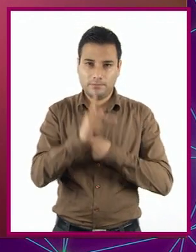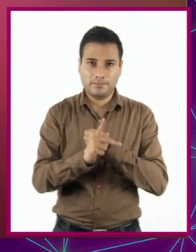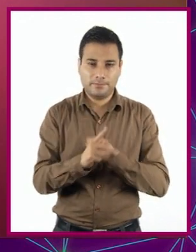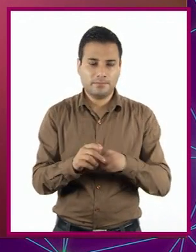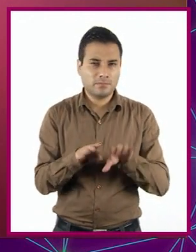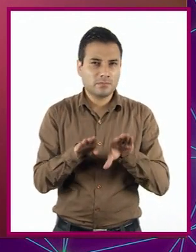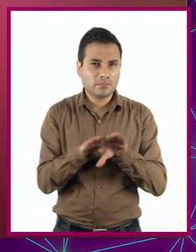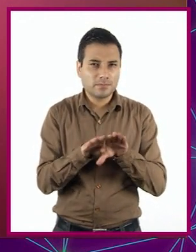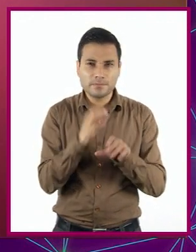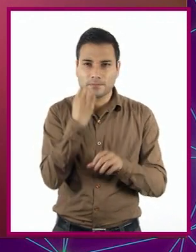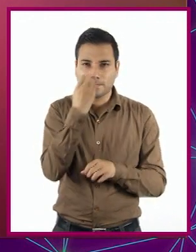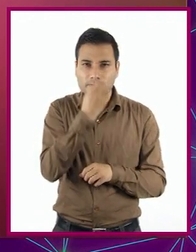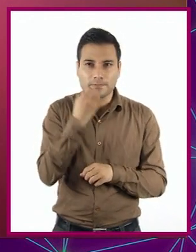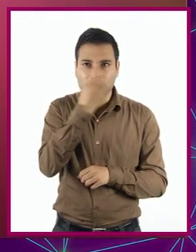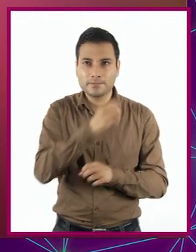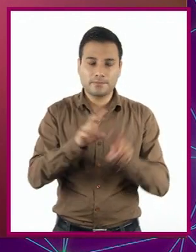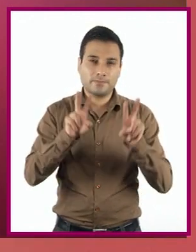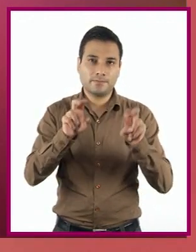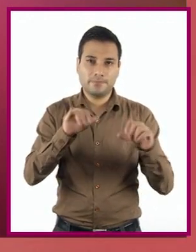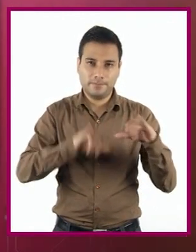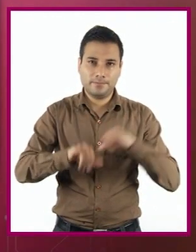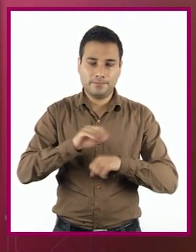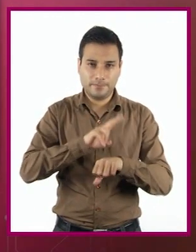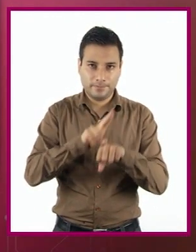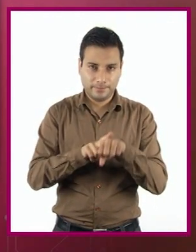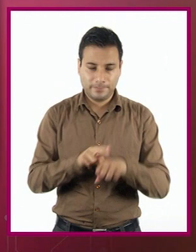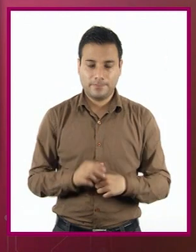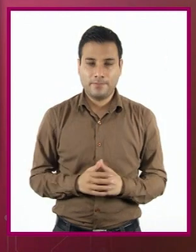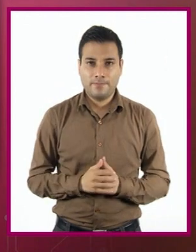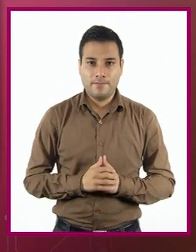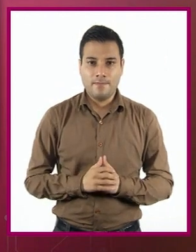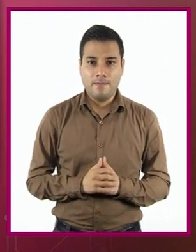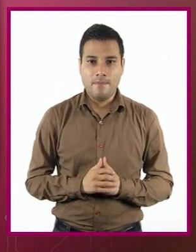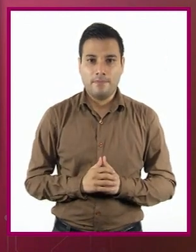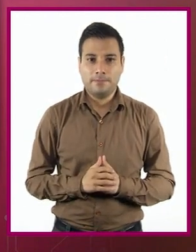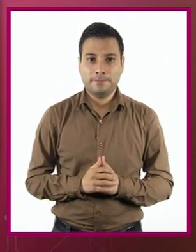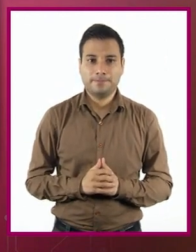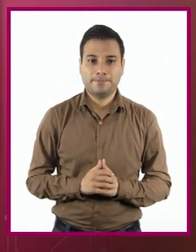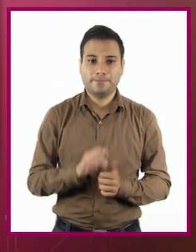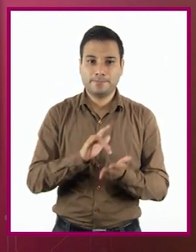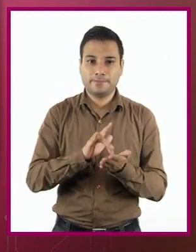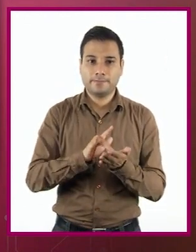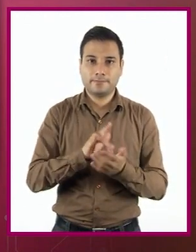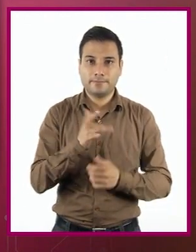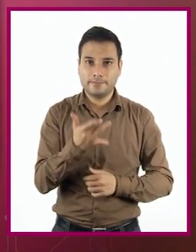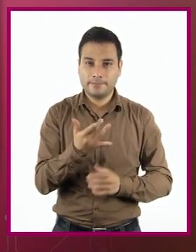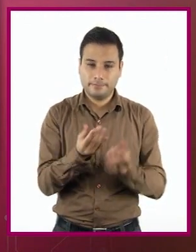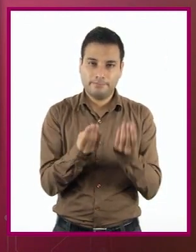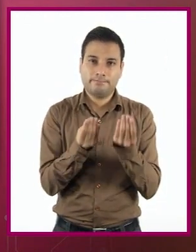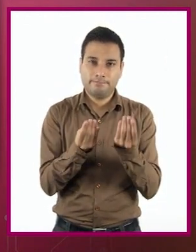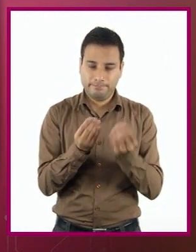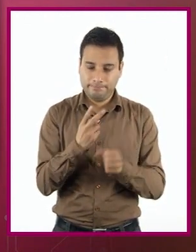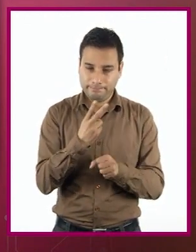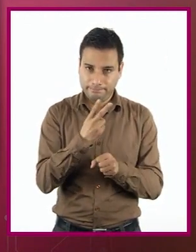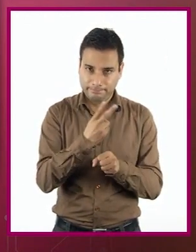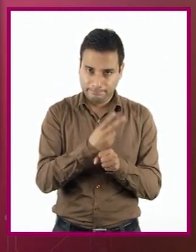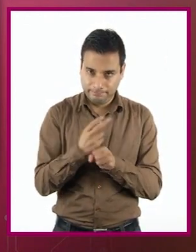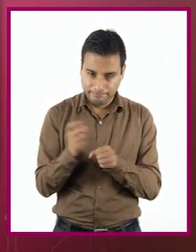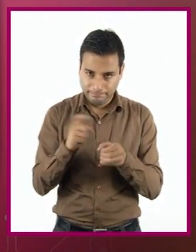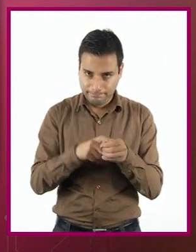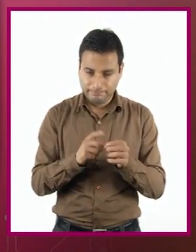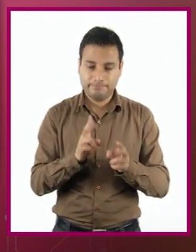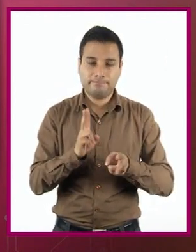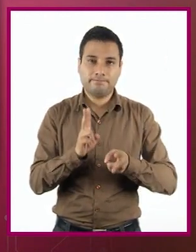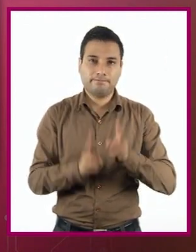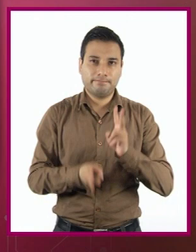práctica educativa en el área de las ciencias naturales. Doctores, muchas gracias por haber aceptado la invitación a esta mesa de diálogo